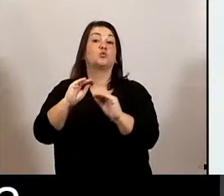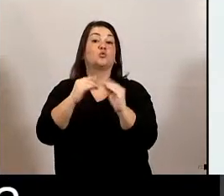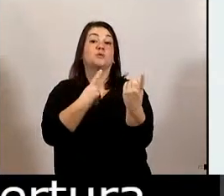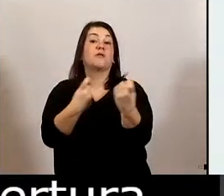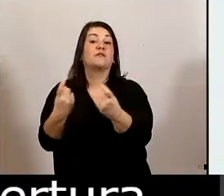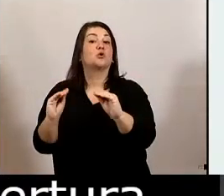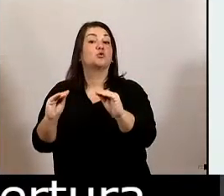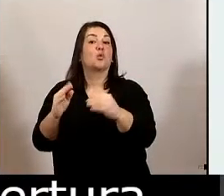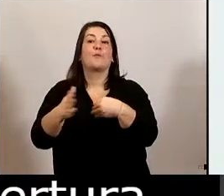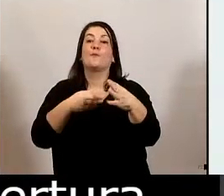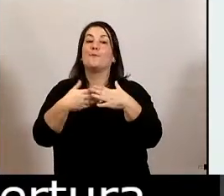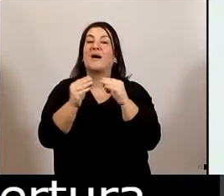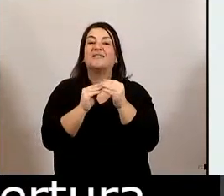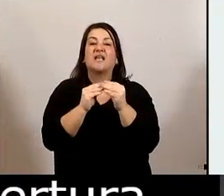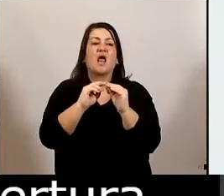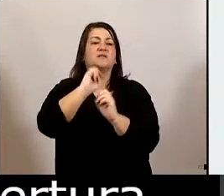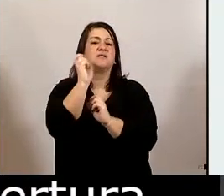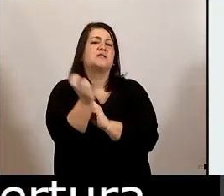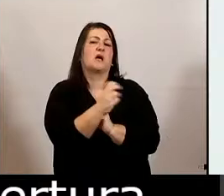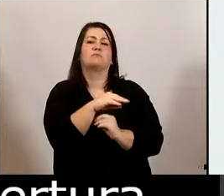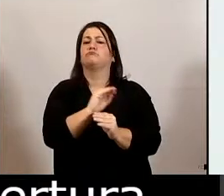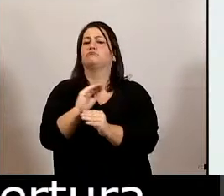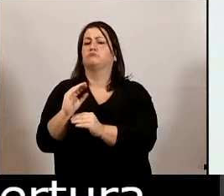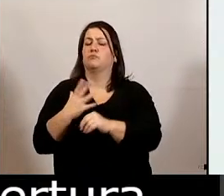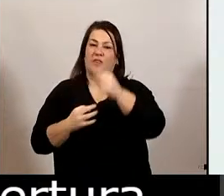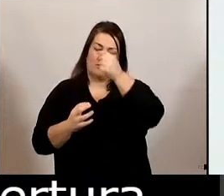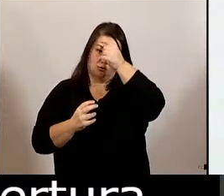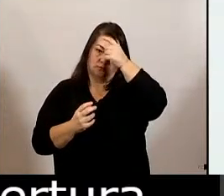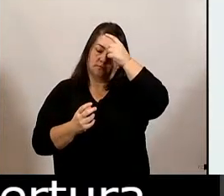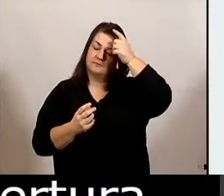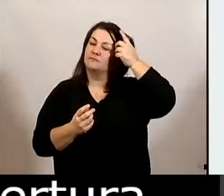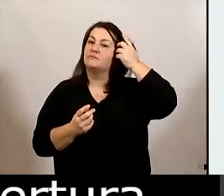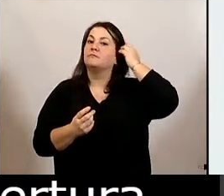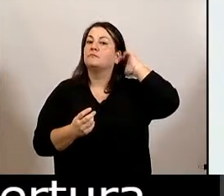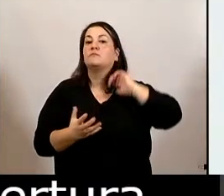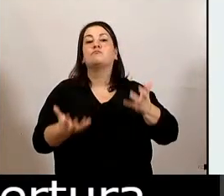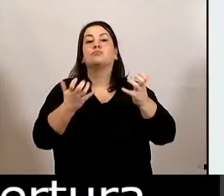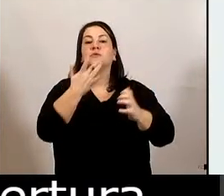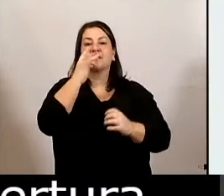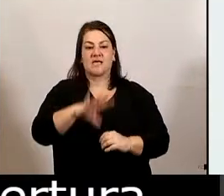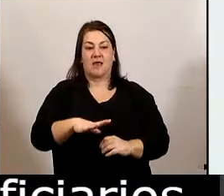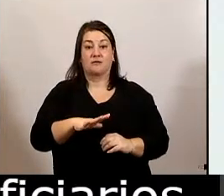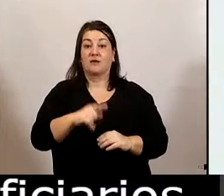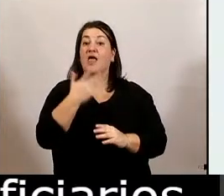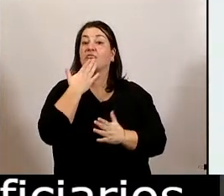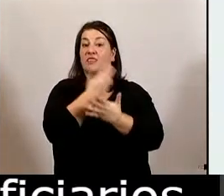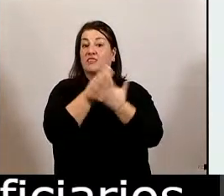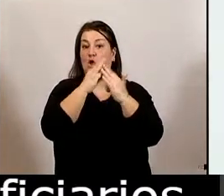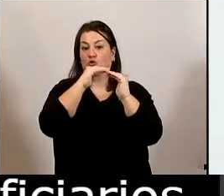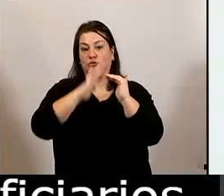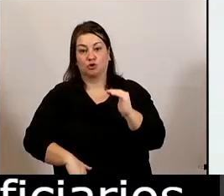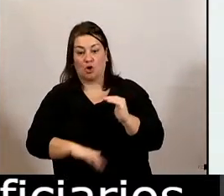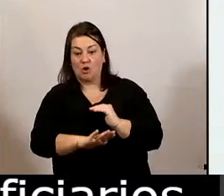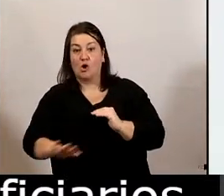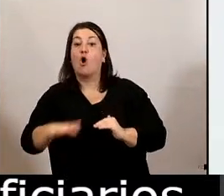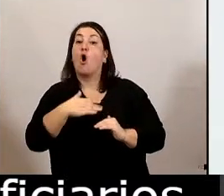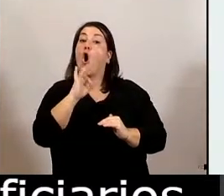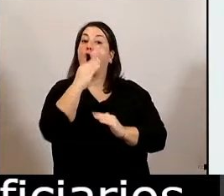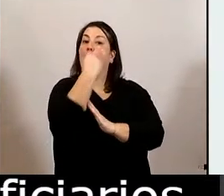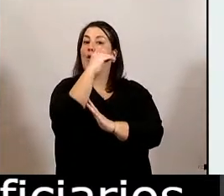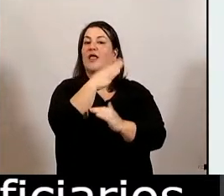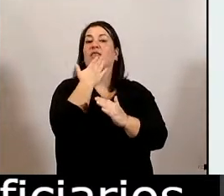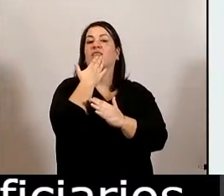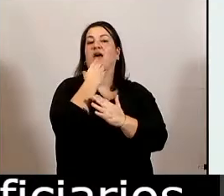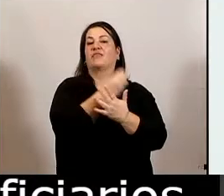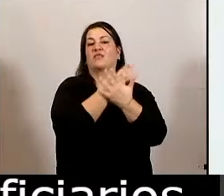necesidades materiales básicas. Podrán ser beneficiarios los menores de edad y los jóvenes entre 18 y